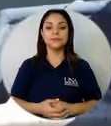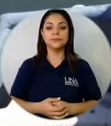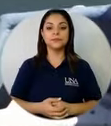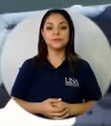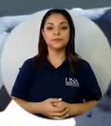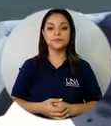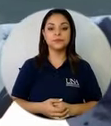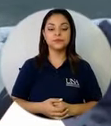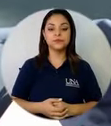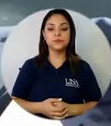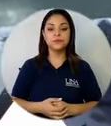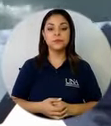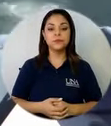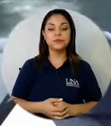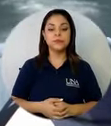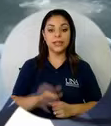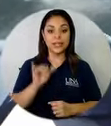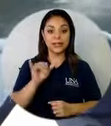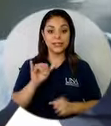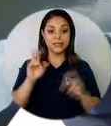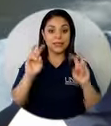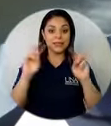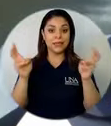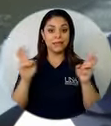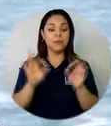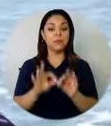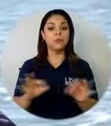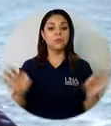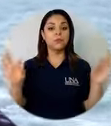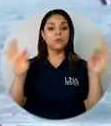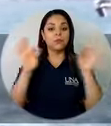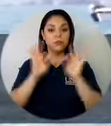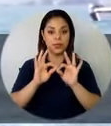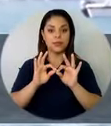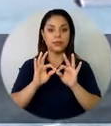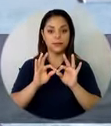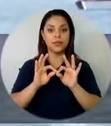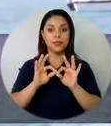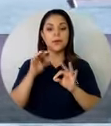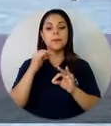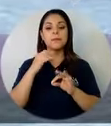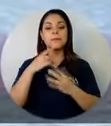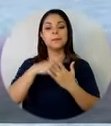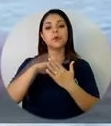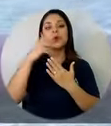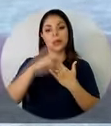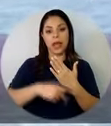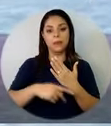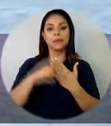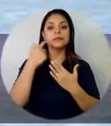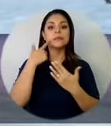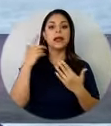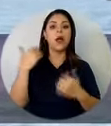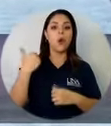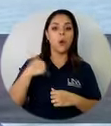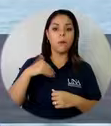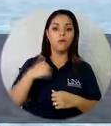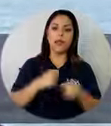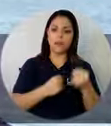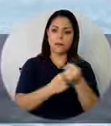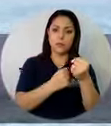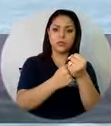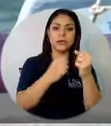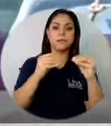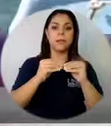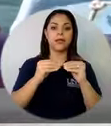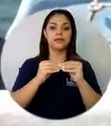es importante, en algún momento fue una apuesta de programas para que los hombres aporten más